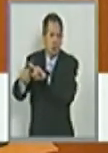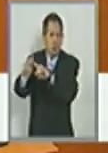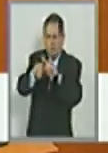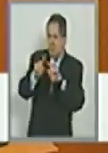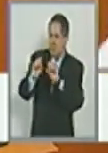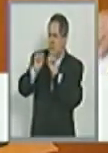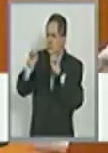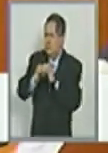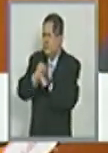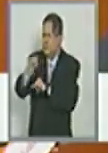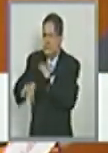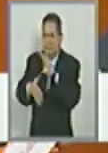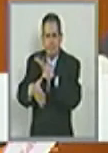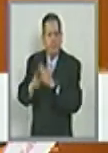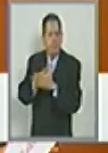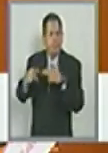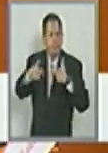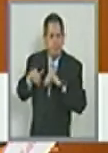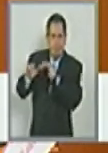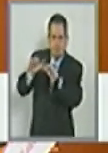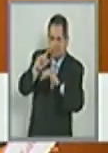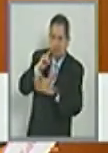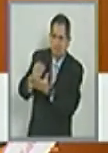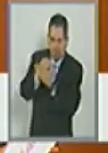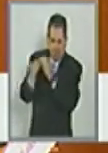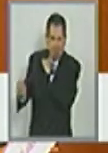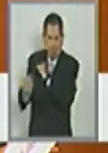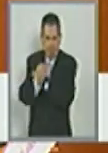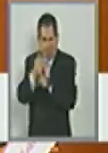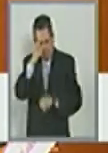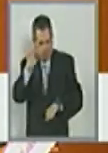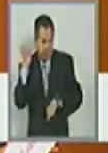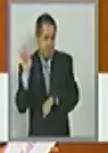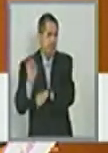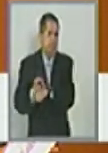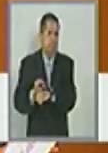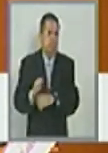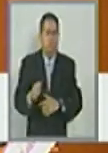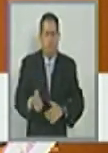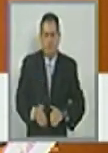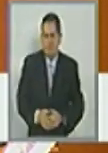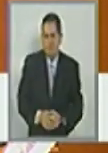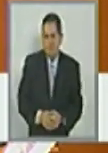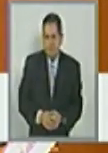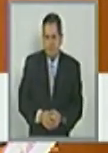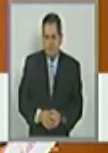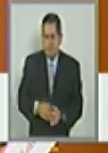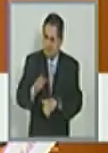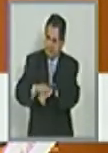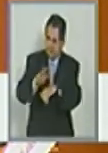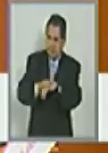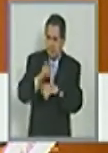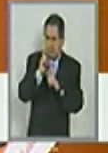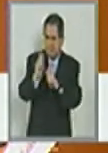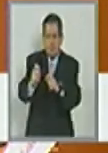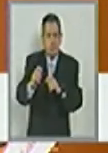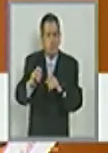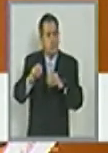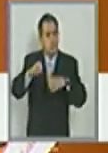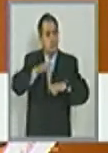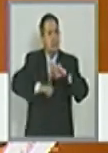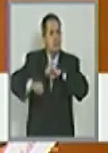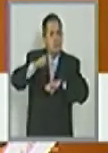del Sistema Interamericano de Derechos Humanos para recibir el respaldo internacional. Instruir a nuestra red